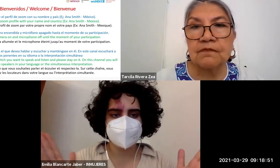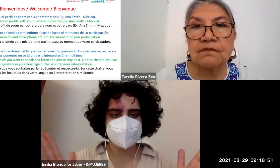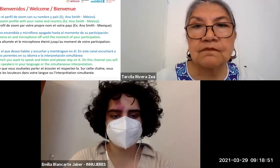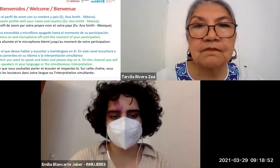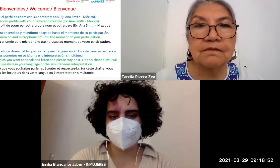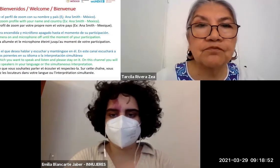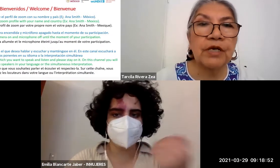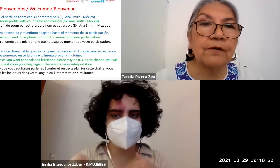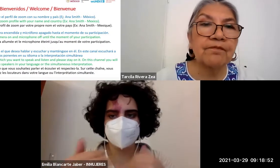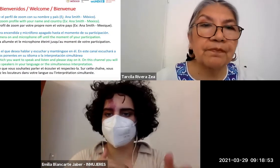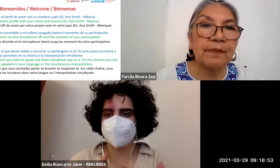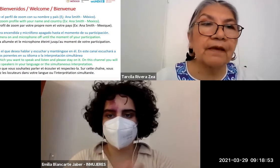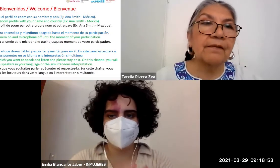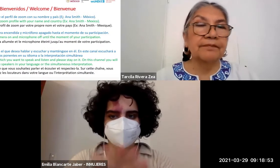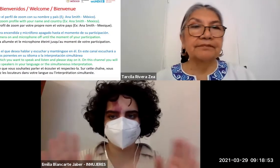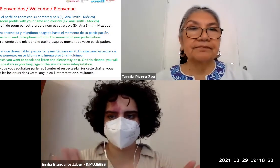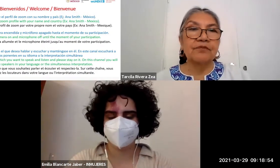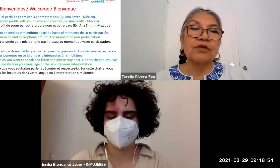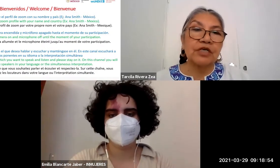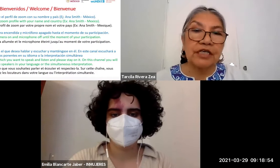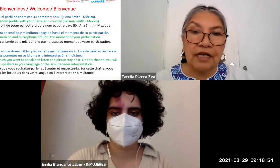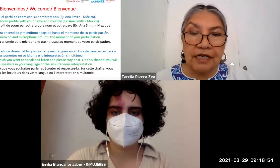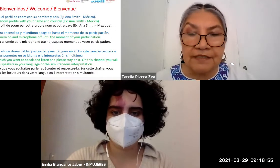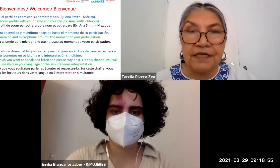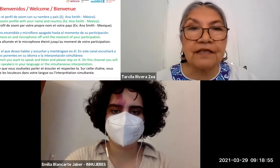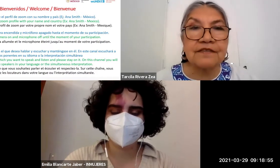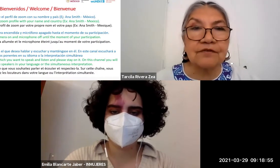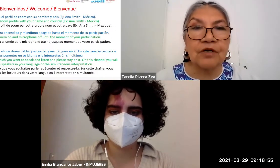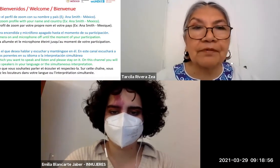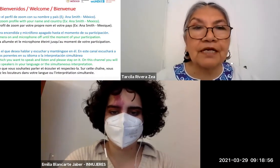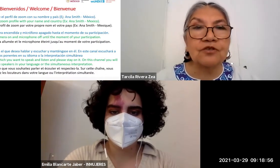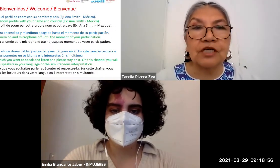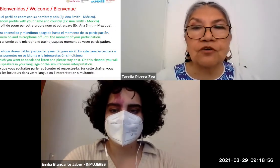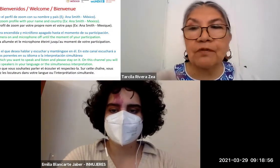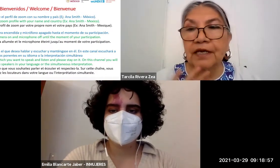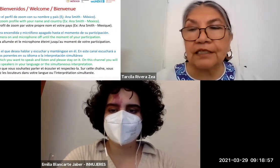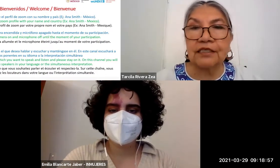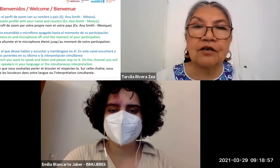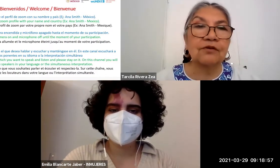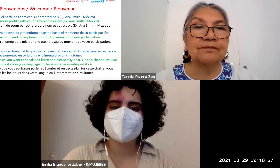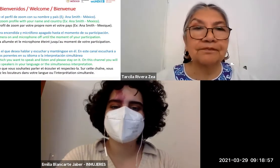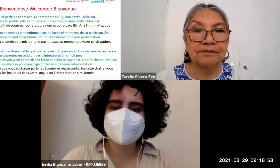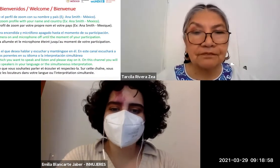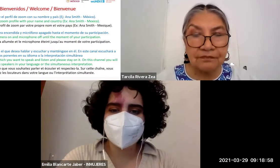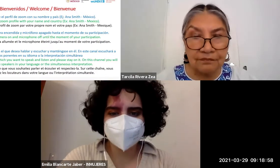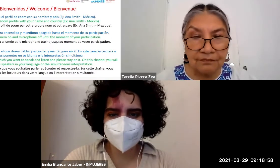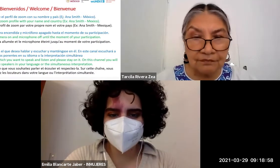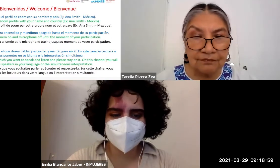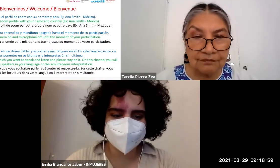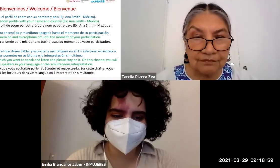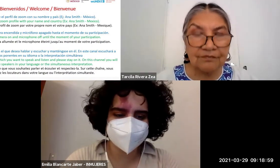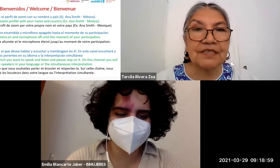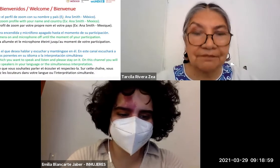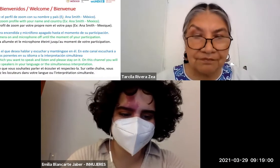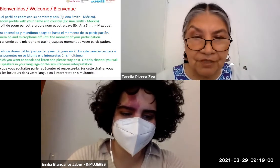¿estamos listas? Si quieres salir y volver a entrar. Bueno, querida, gracias. Un abrazo, que nos vaya lindo. Sí, hasta